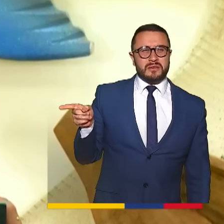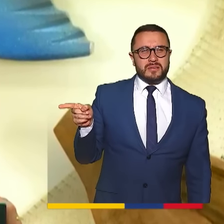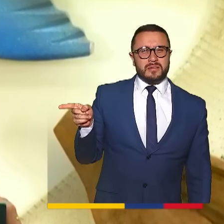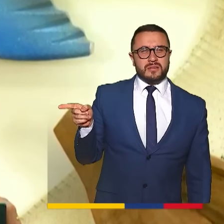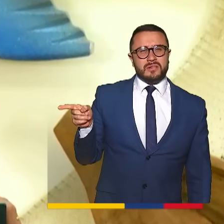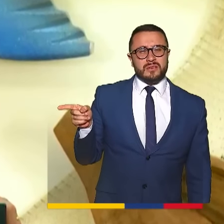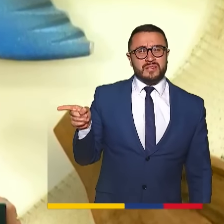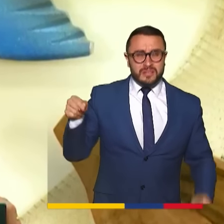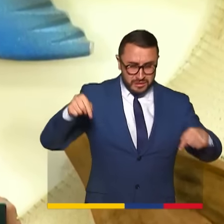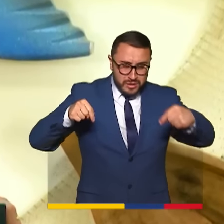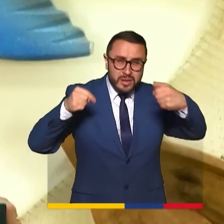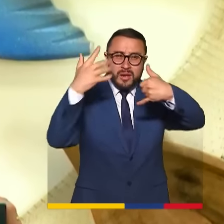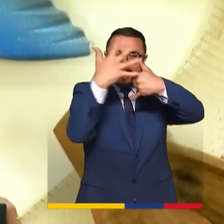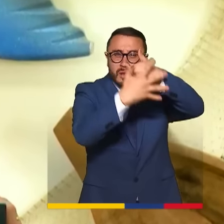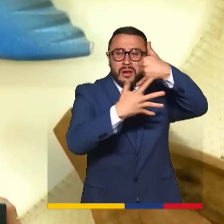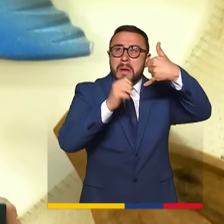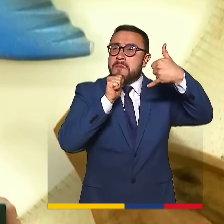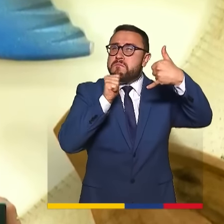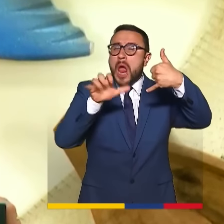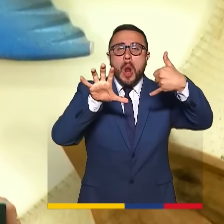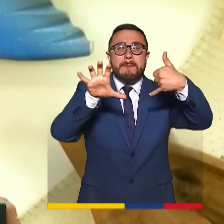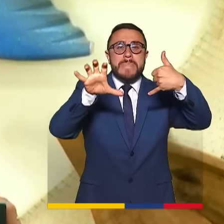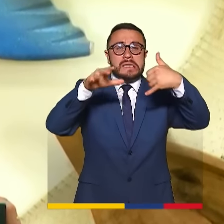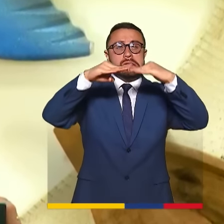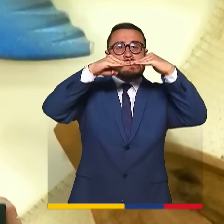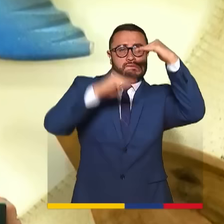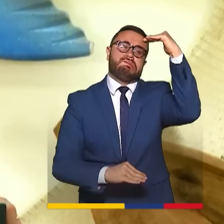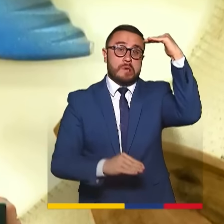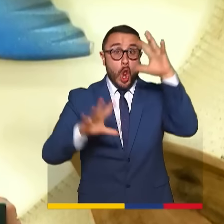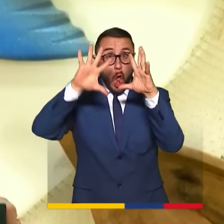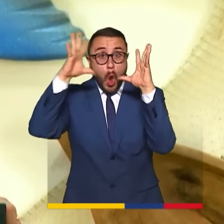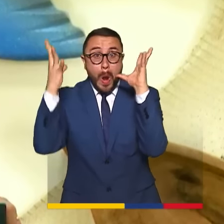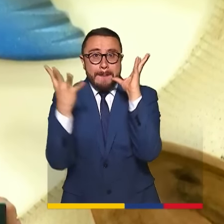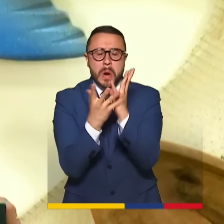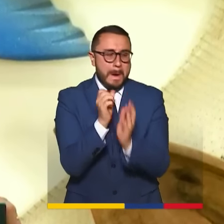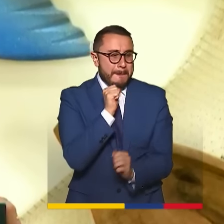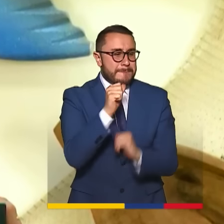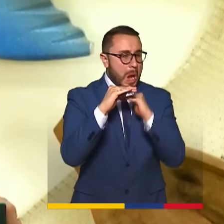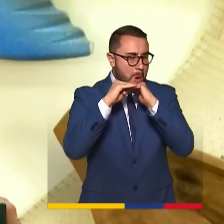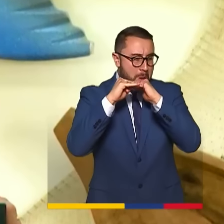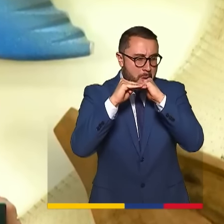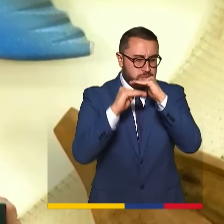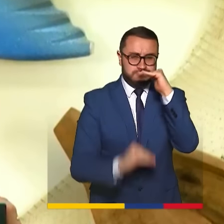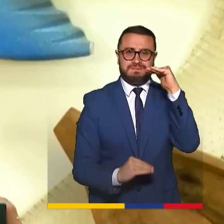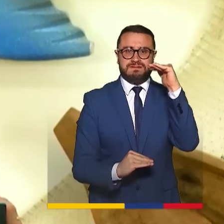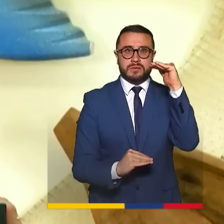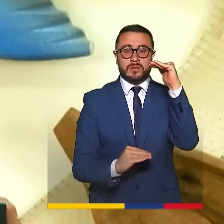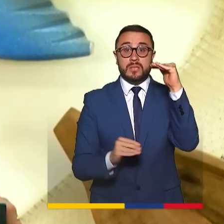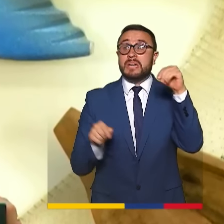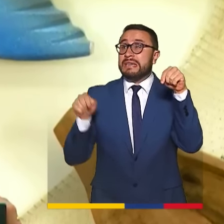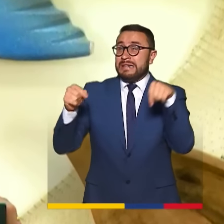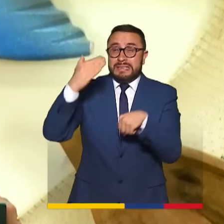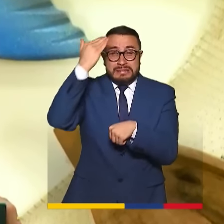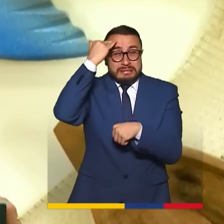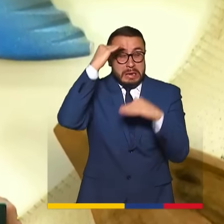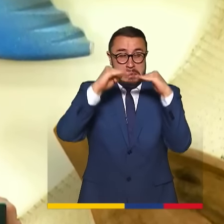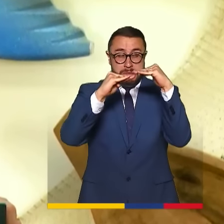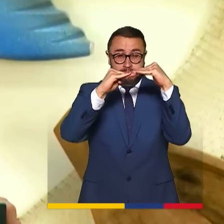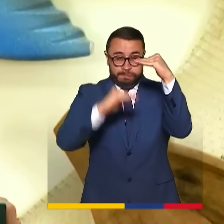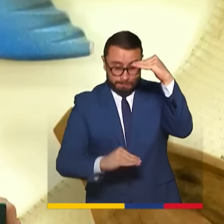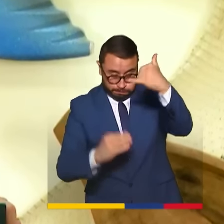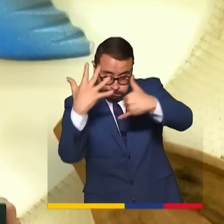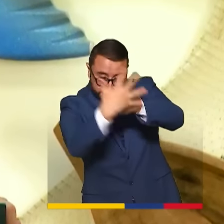Tierra, en las regiones quizás de las más olvidadas en medio de esa desigualdad que al ser